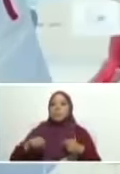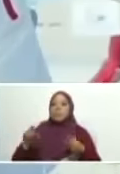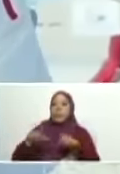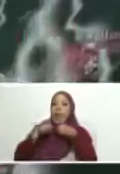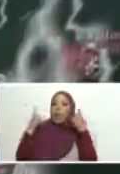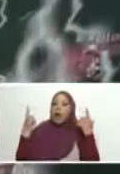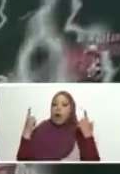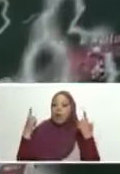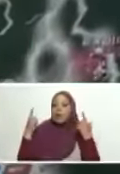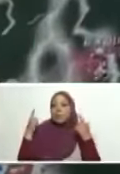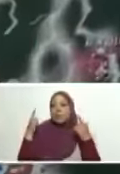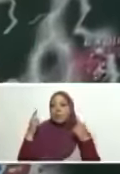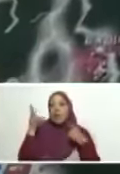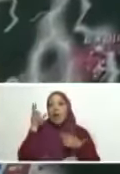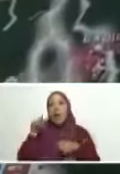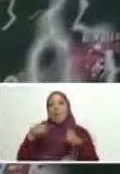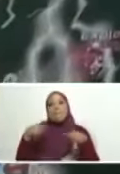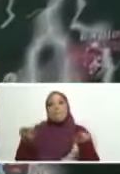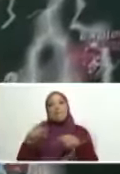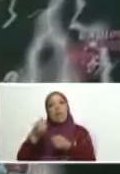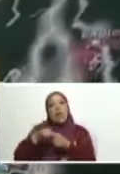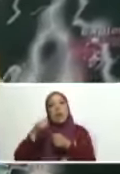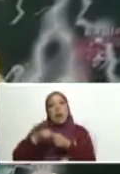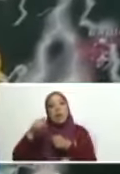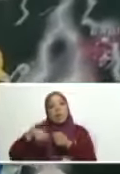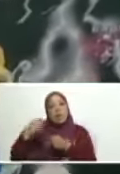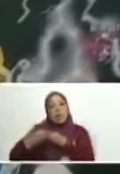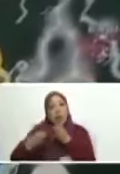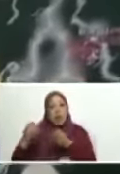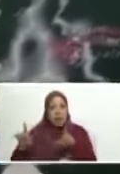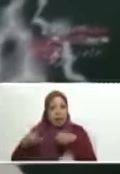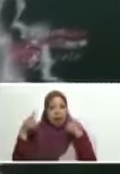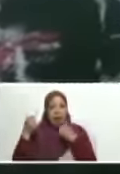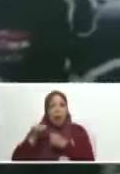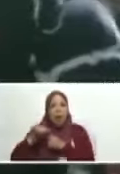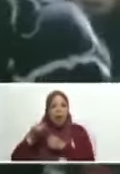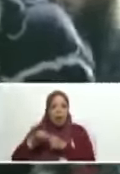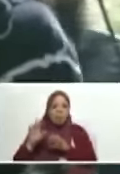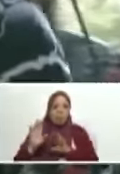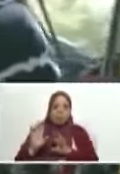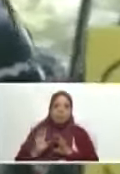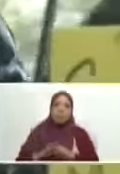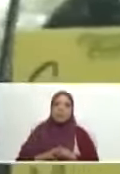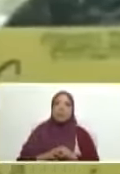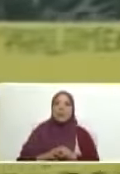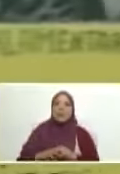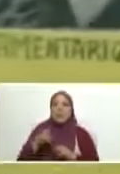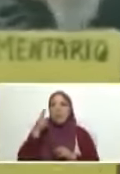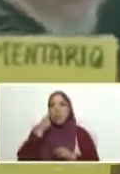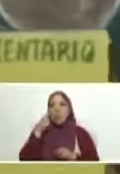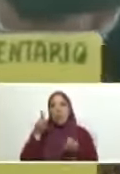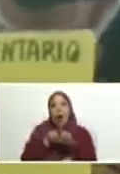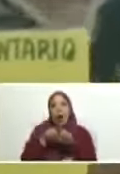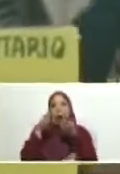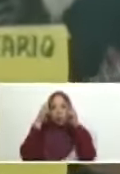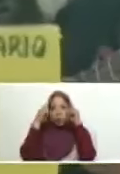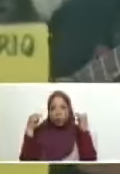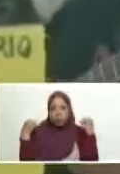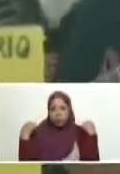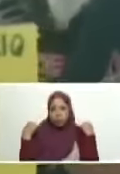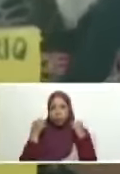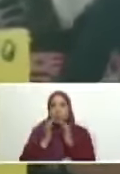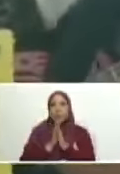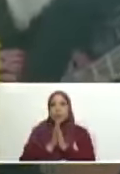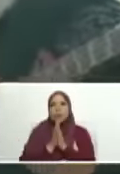en La Guaira. Mira la barba blanca como tiene este, ¿vale? ¿Ah? Parece un monje de por allá de